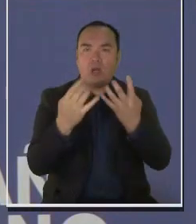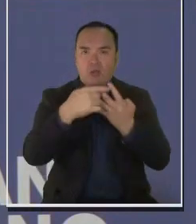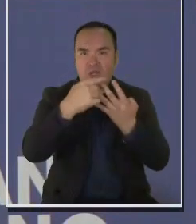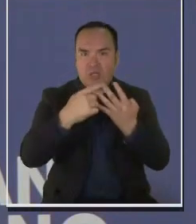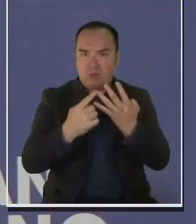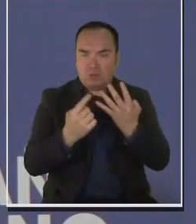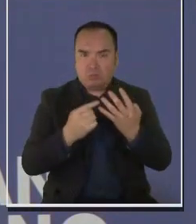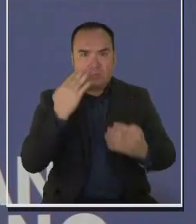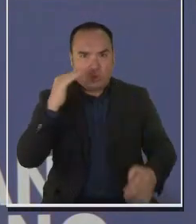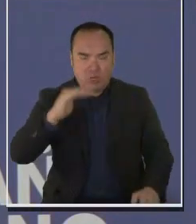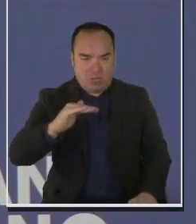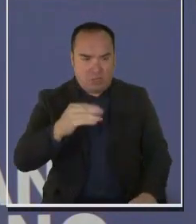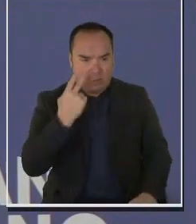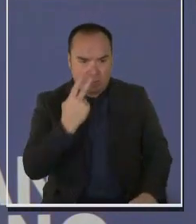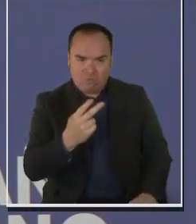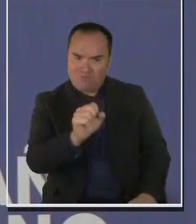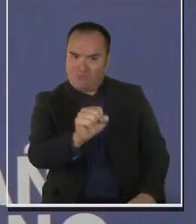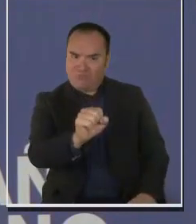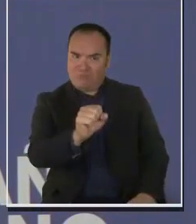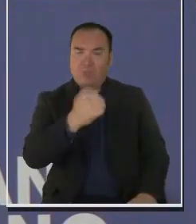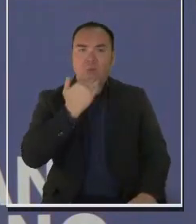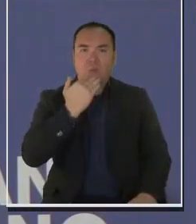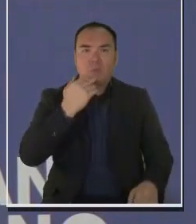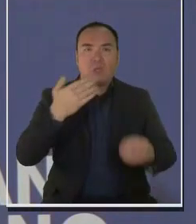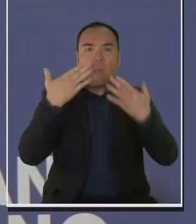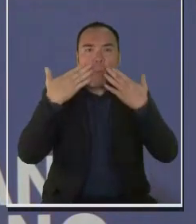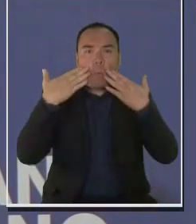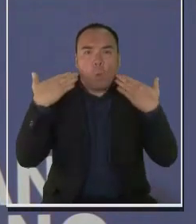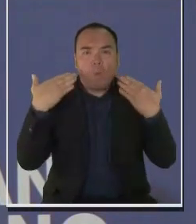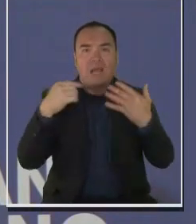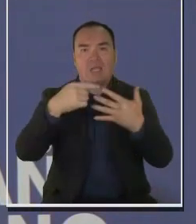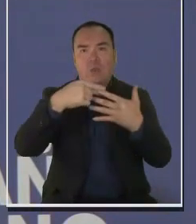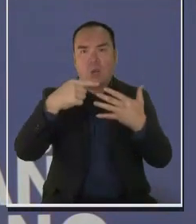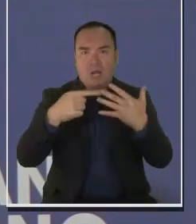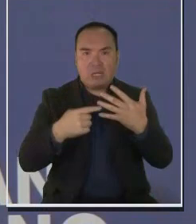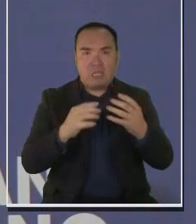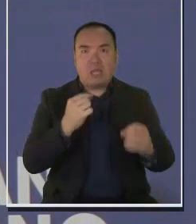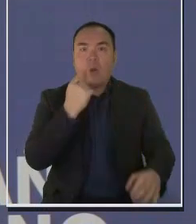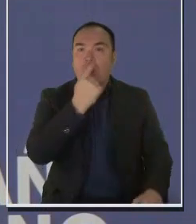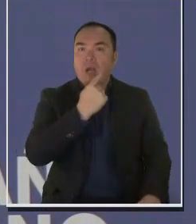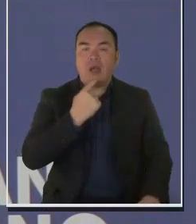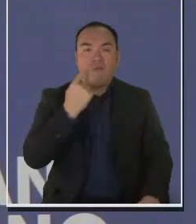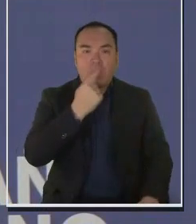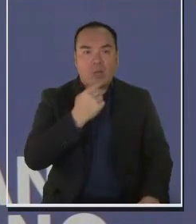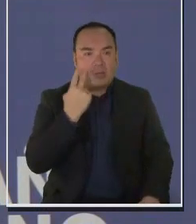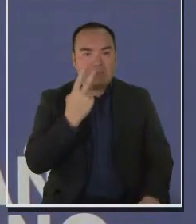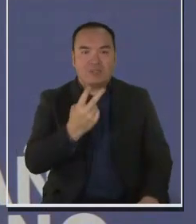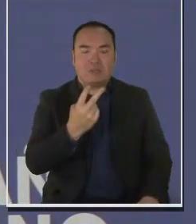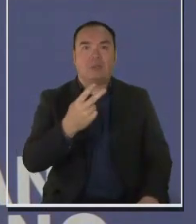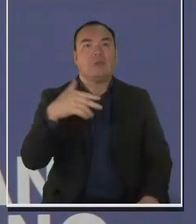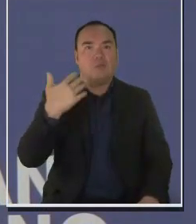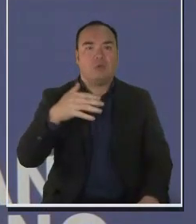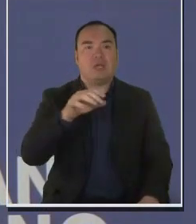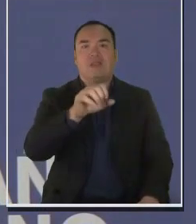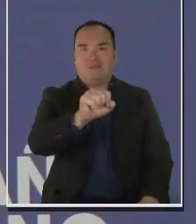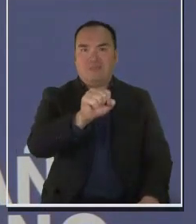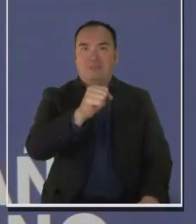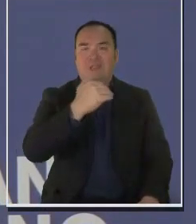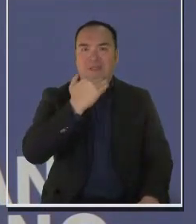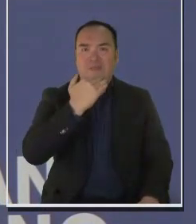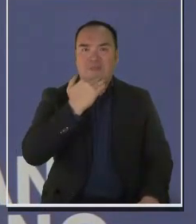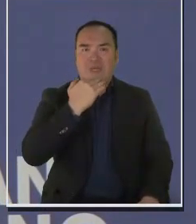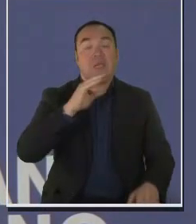de los niños, o están muy pálidas también las uñas o alrededor de la boca, es un signo muy importante. Y por supuesto,